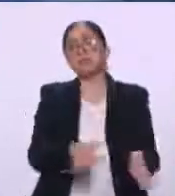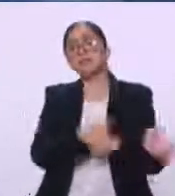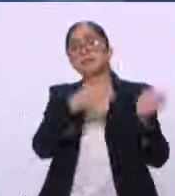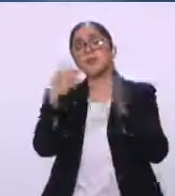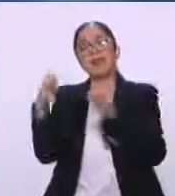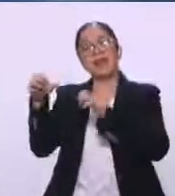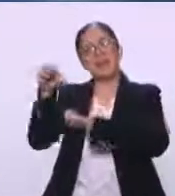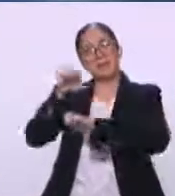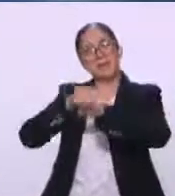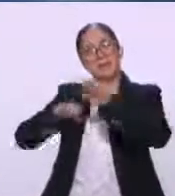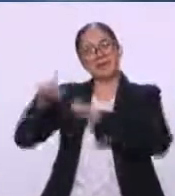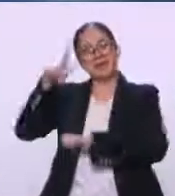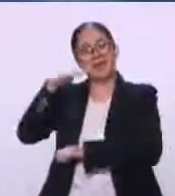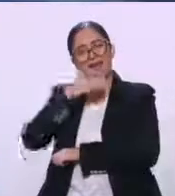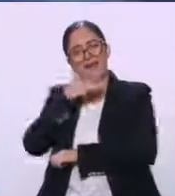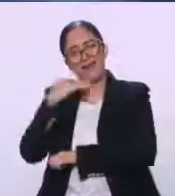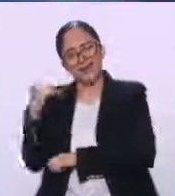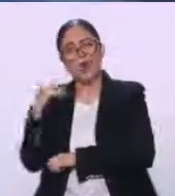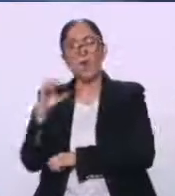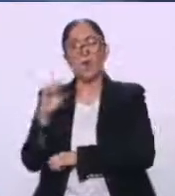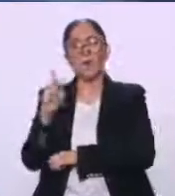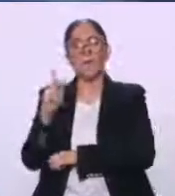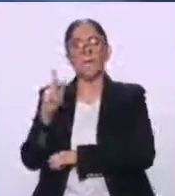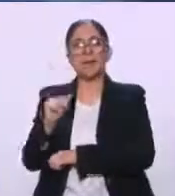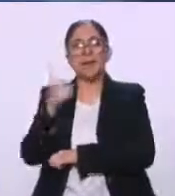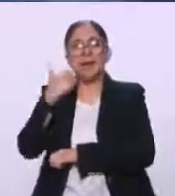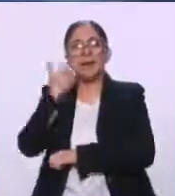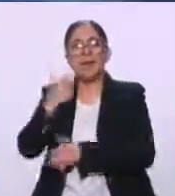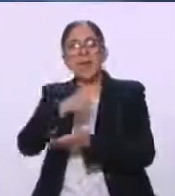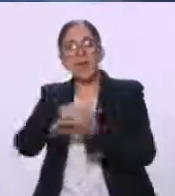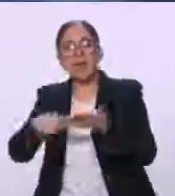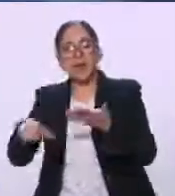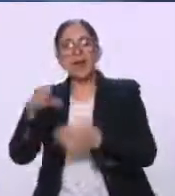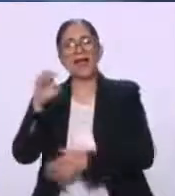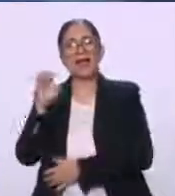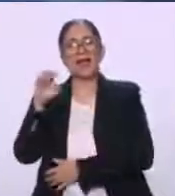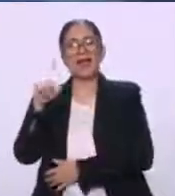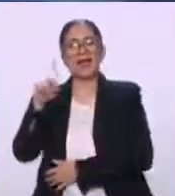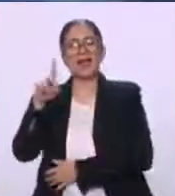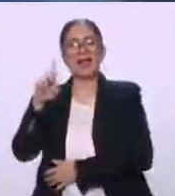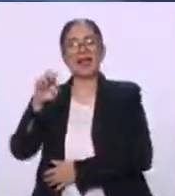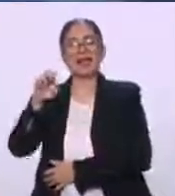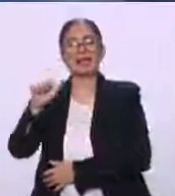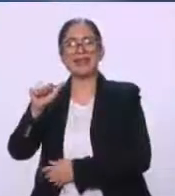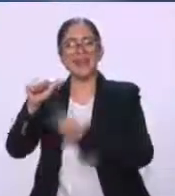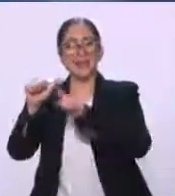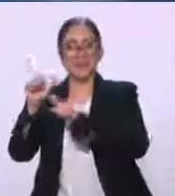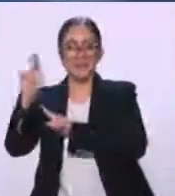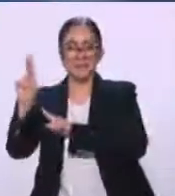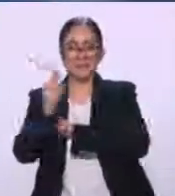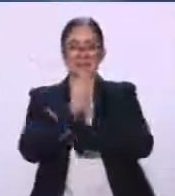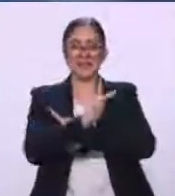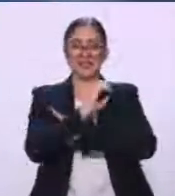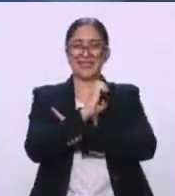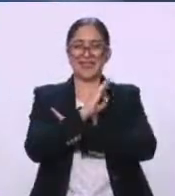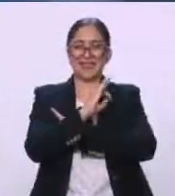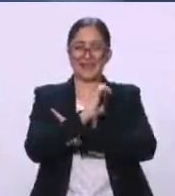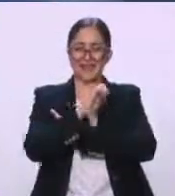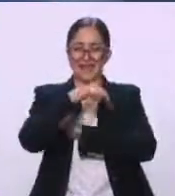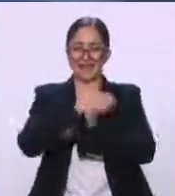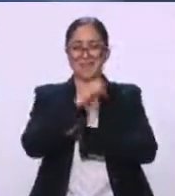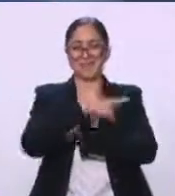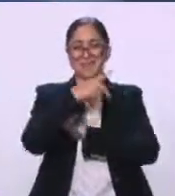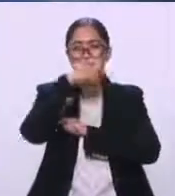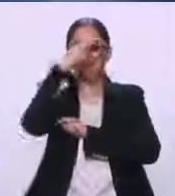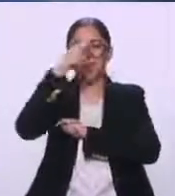una OPA para adquirir Endesa, que sería el análogo de CFE de España, muchos sectores políticos españoles